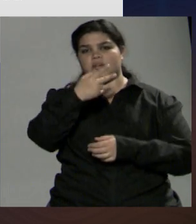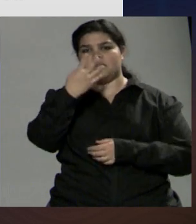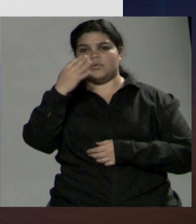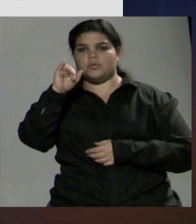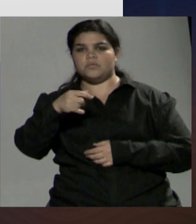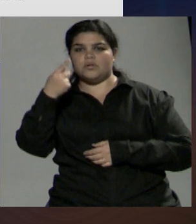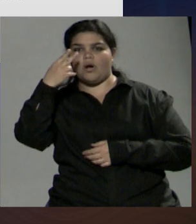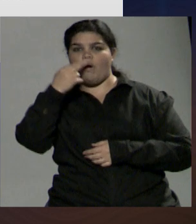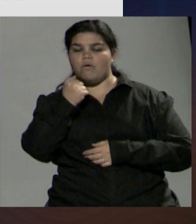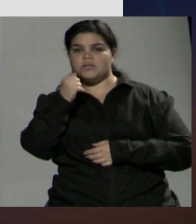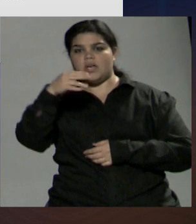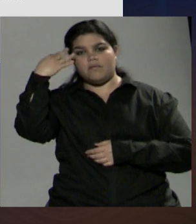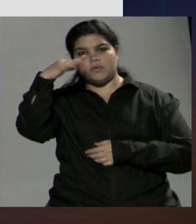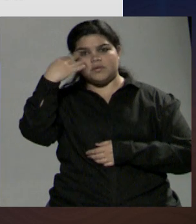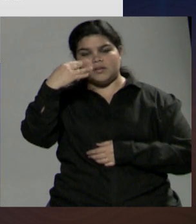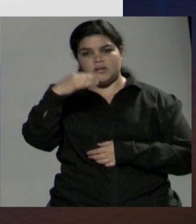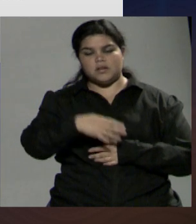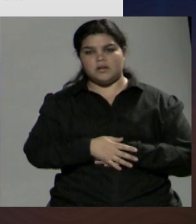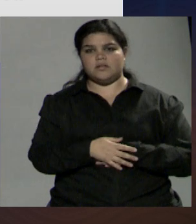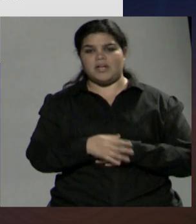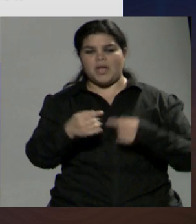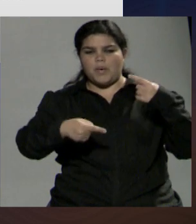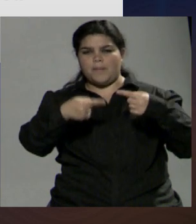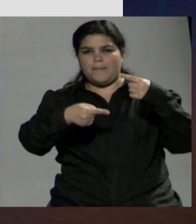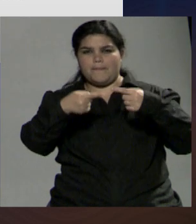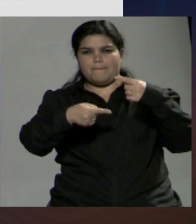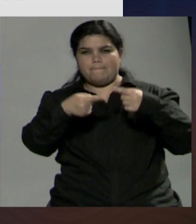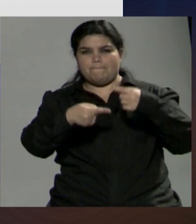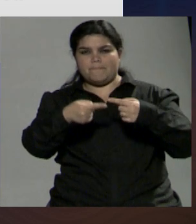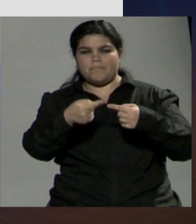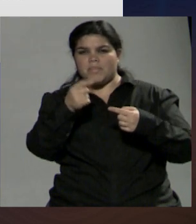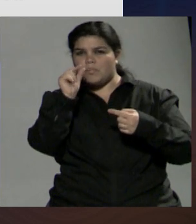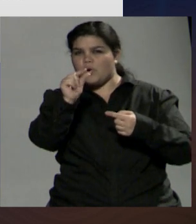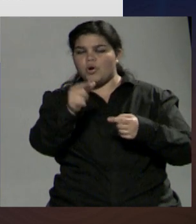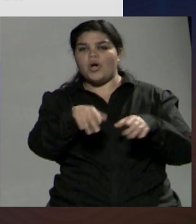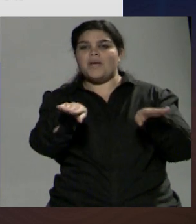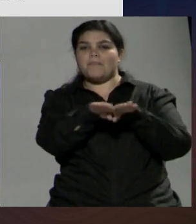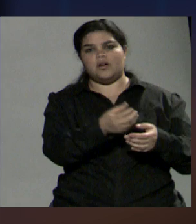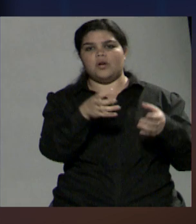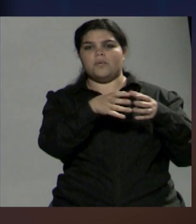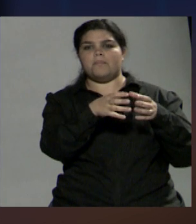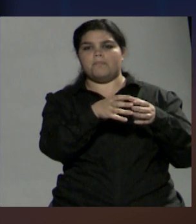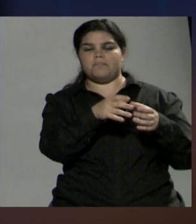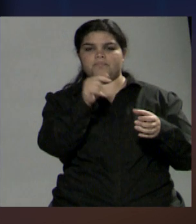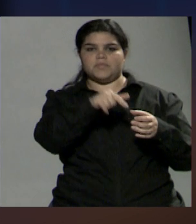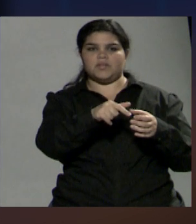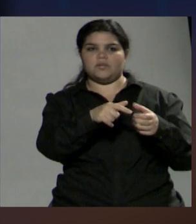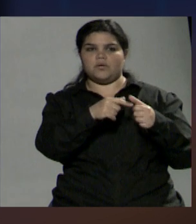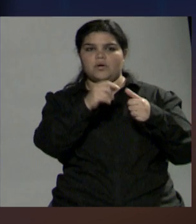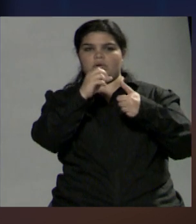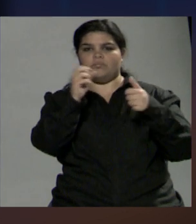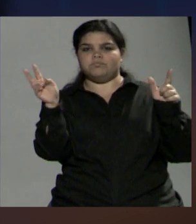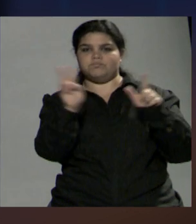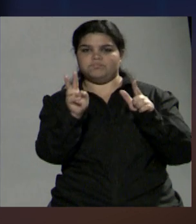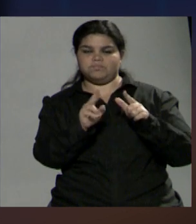Cristina Fernández. Hay muy poco, y esto es lo que se ve, el empate técnico, y un país con Sergio Massa,